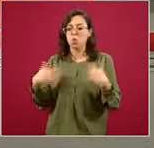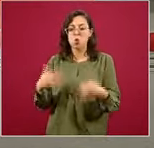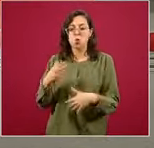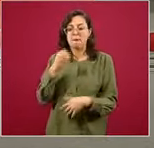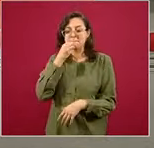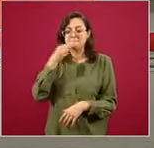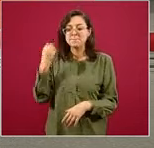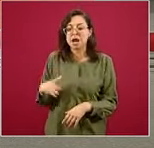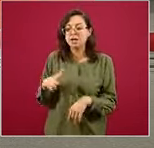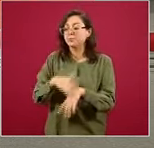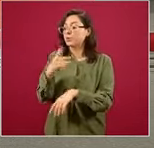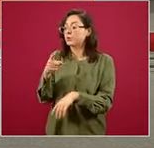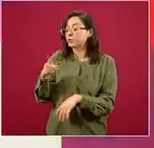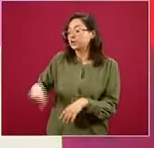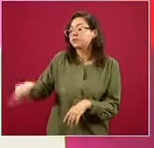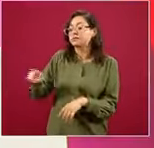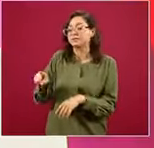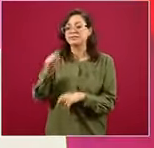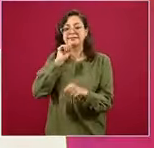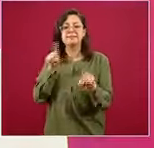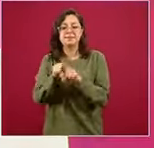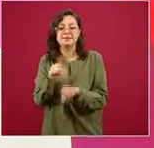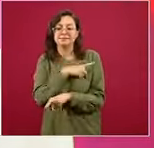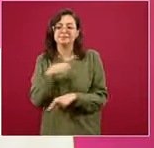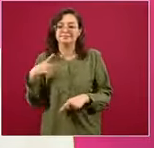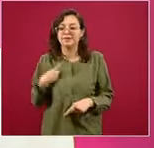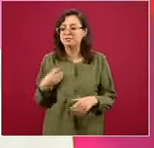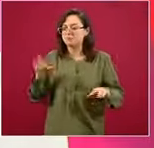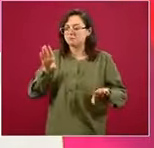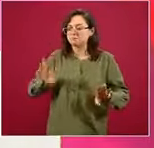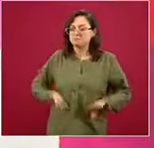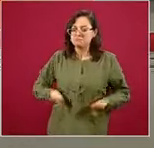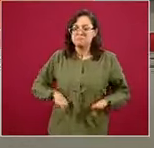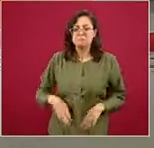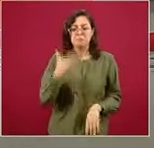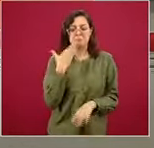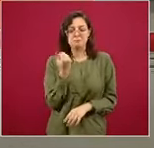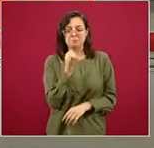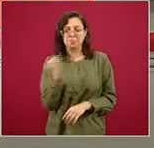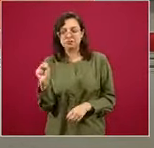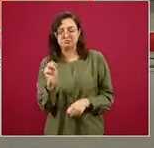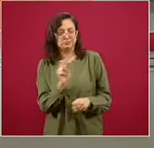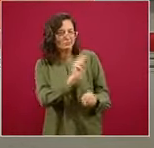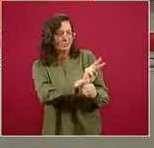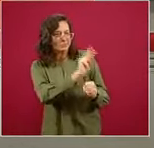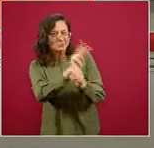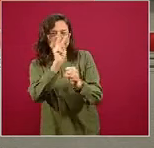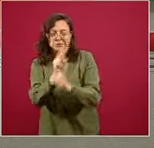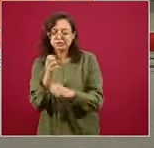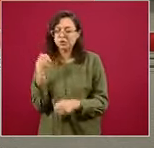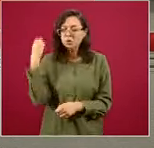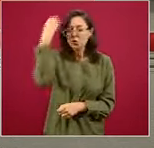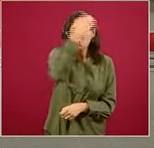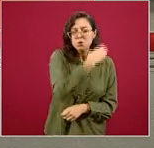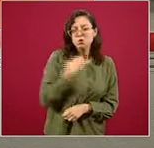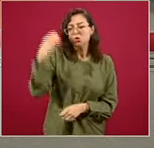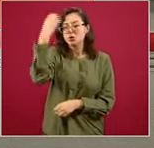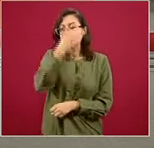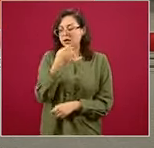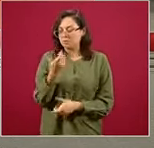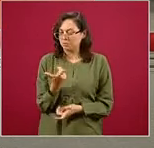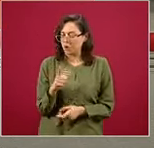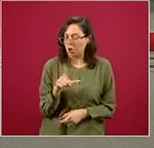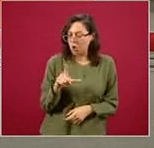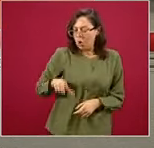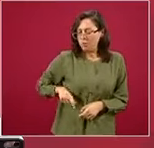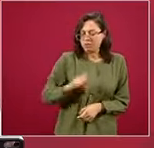es indispensable también tener gente tan talentosa, tan competente, que haga estas evaluaciones y de manera un tanto separada de la